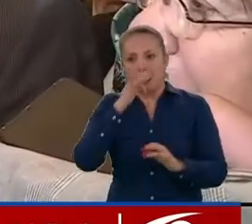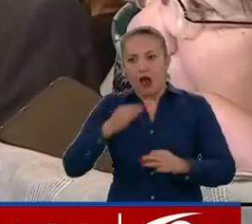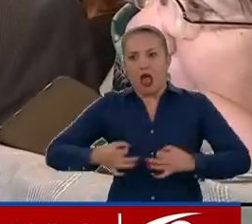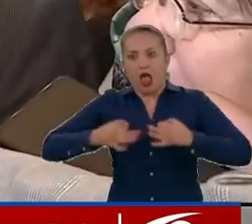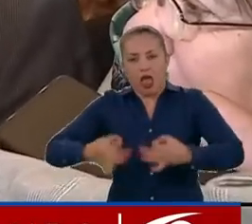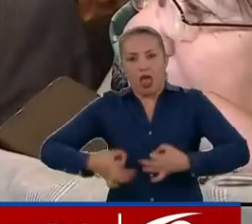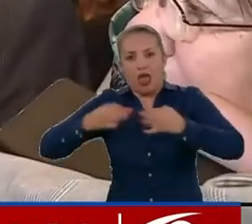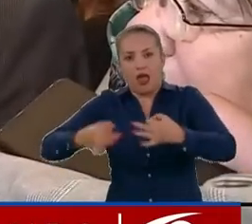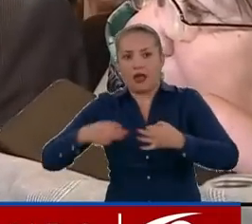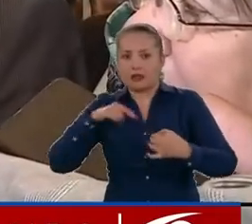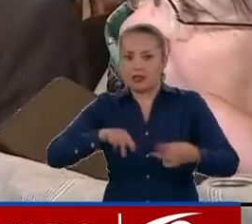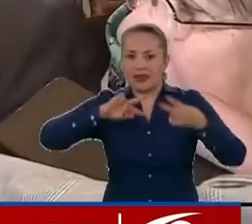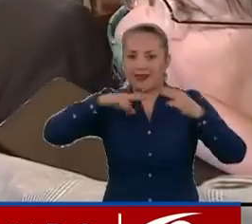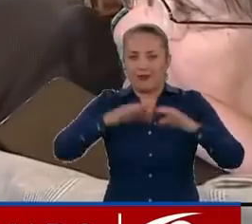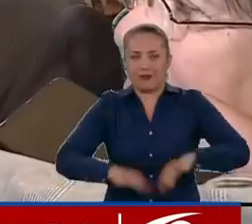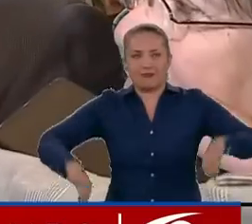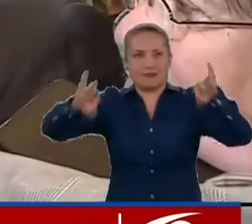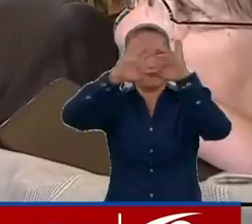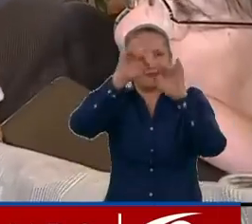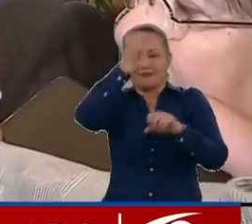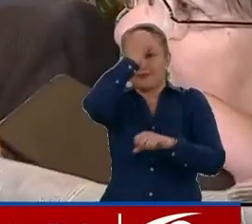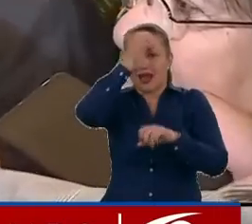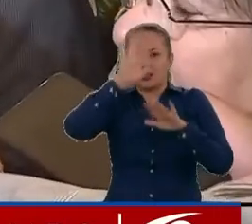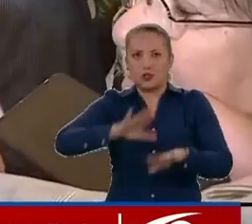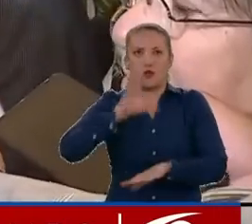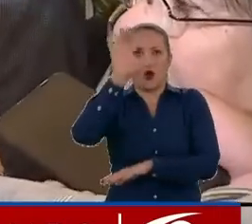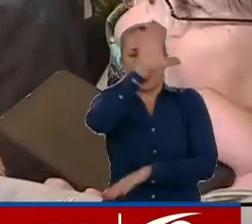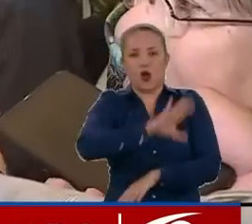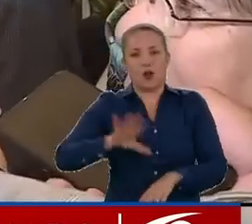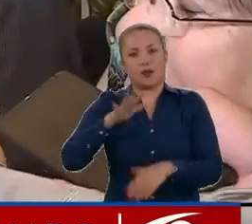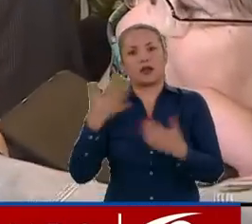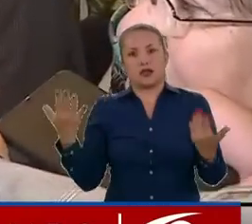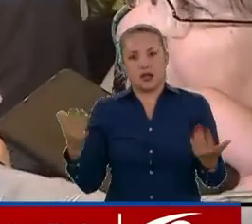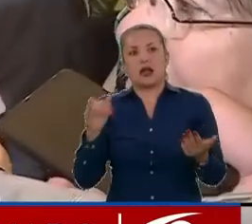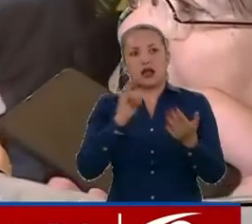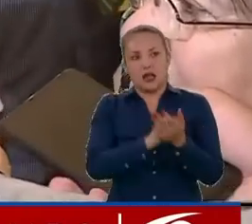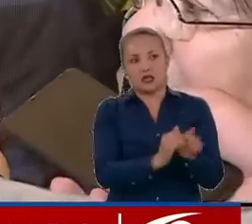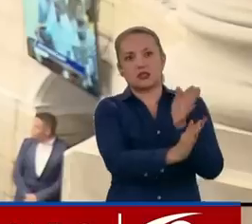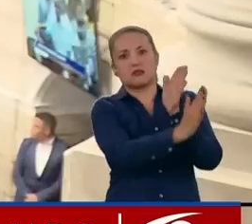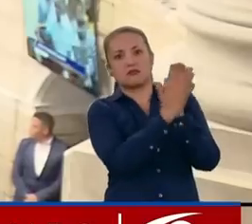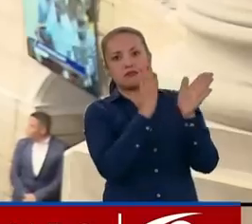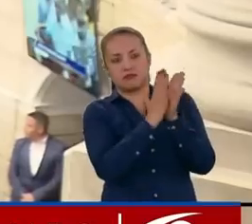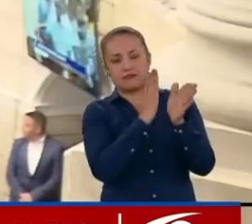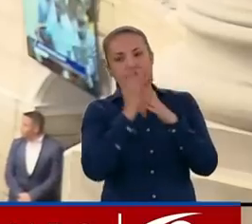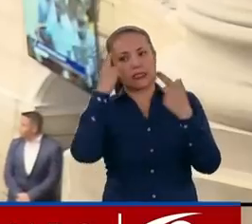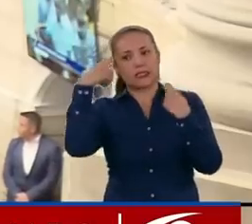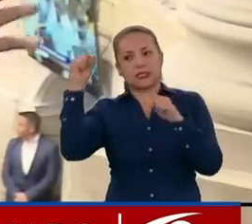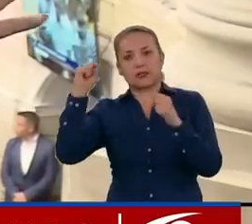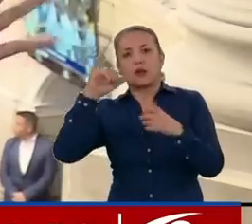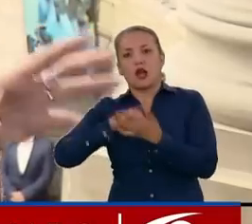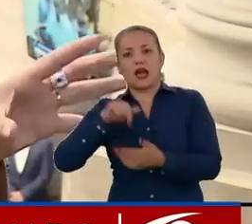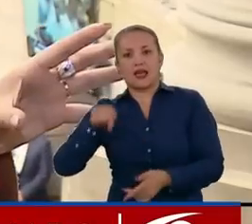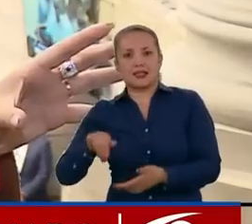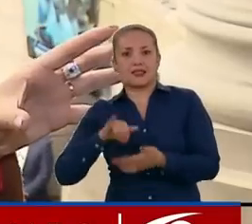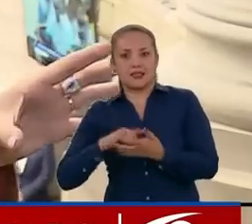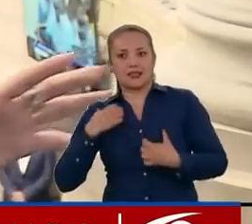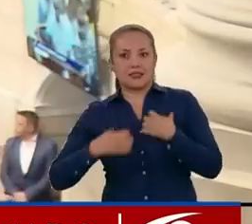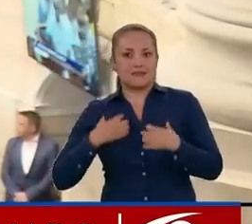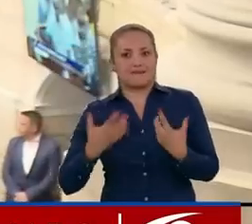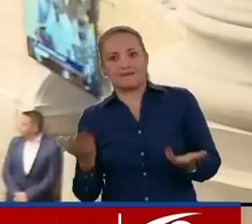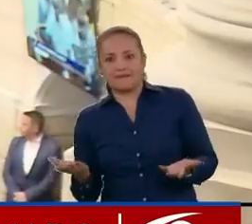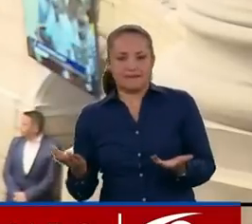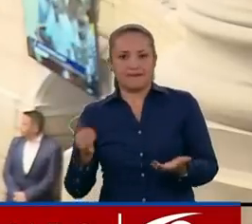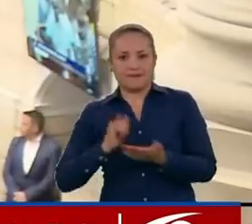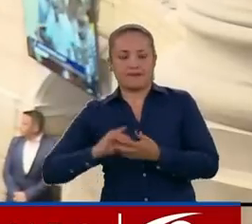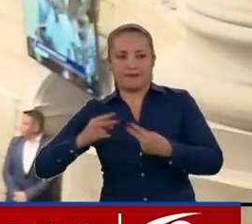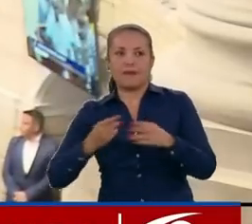reformas vitales para nuestro pueblo. Y esa angustia nos la transmitió a nosotros. Y mientras esto pasaba en el Senado,